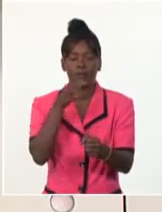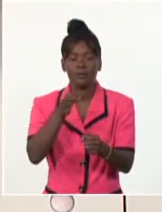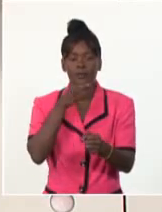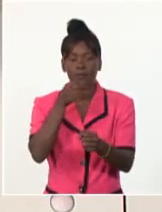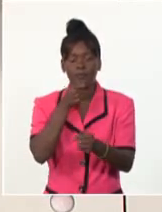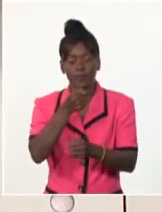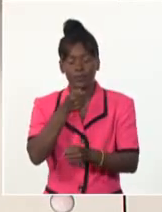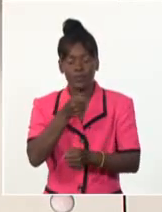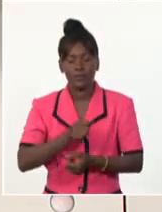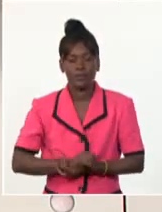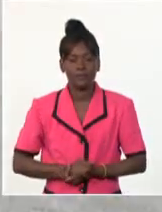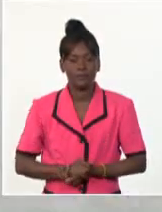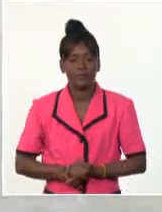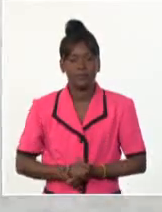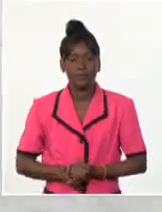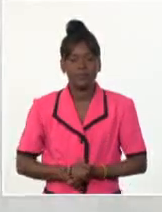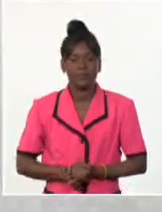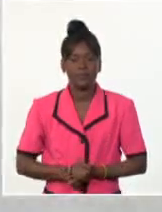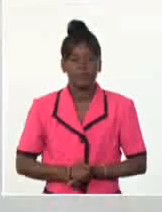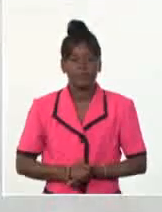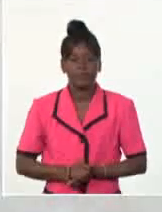tener otros detalles.